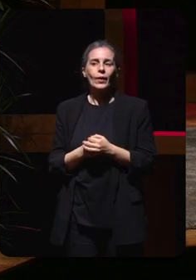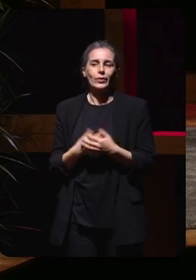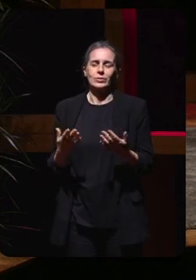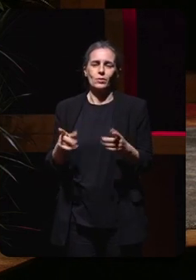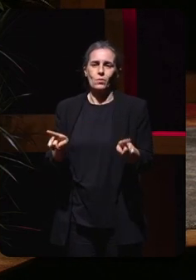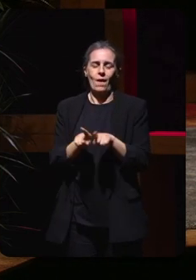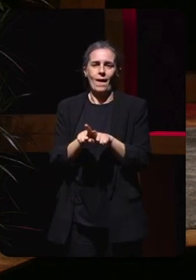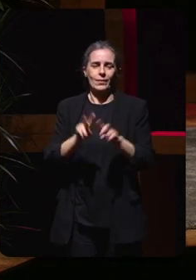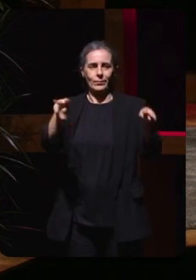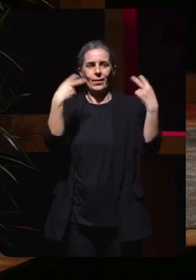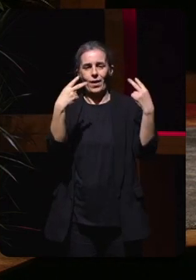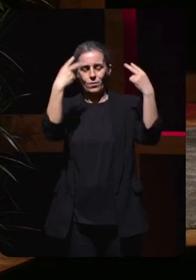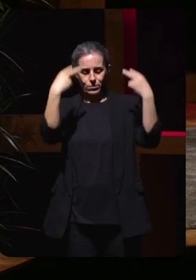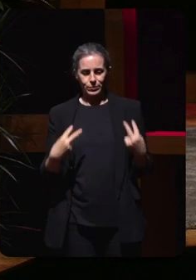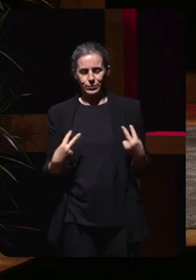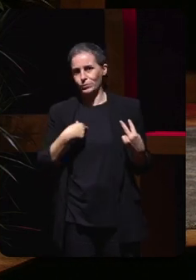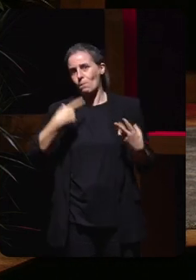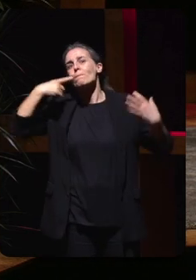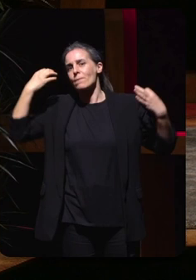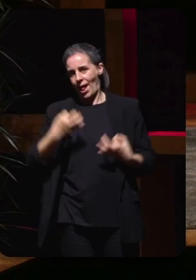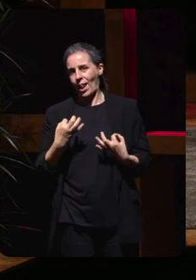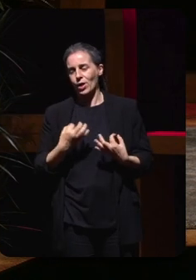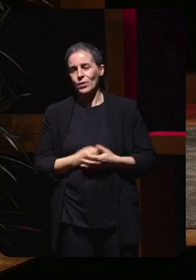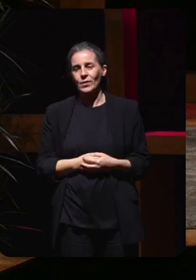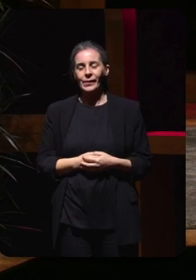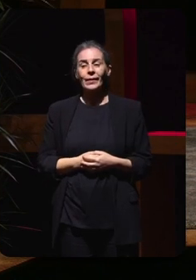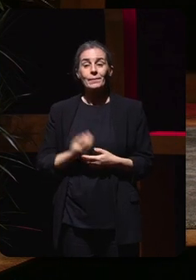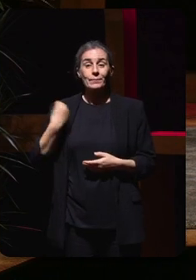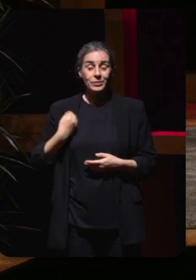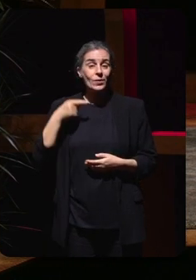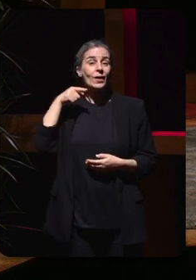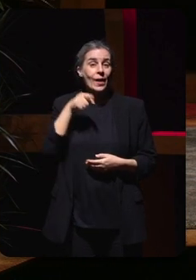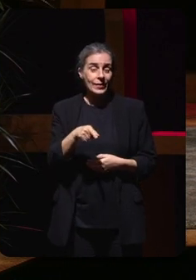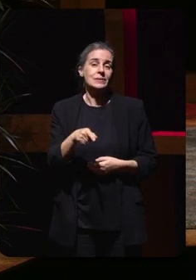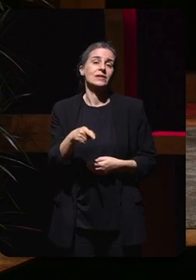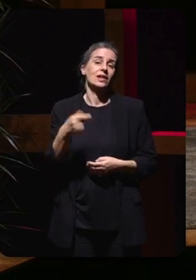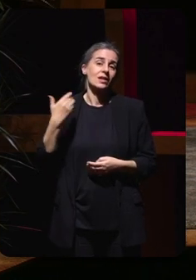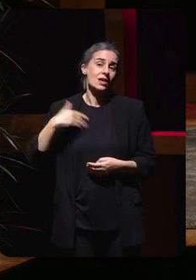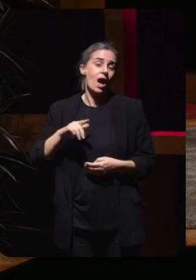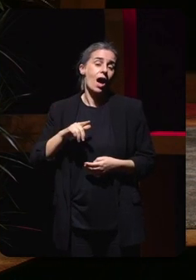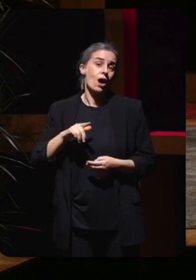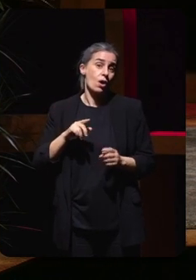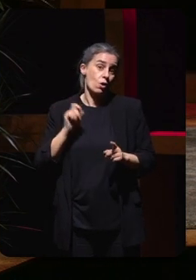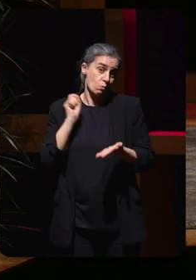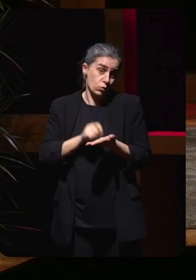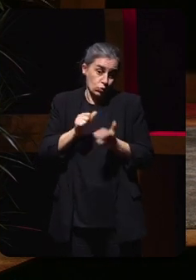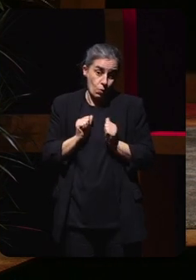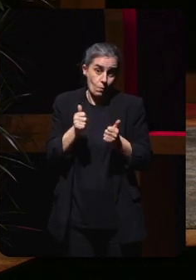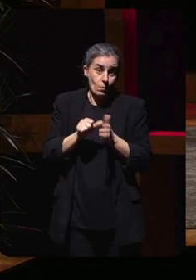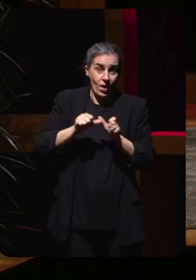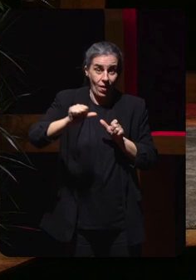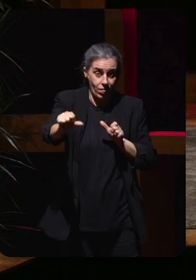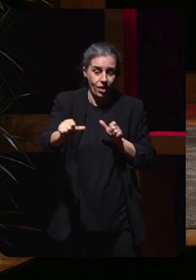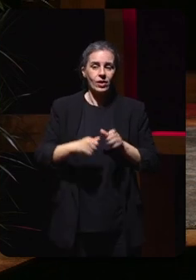vista como un peligro a neutralizar, ¿no? O sea, es decir, que ese era ya el punto de partida, es decir, que